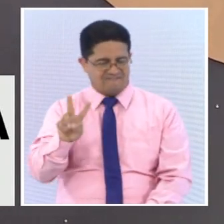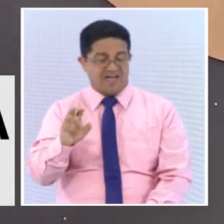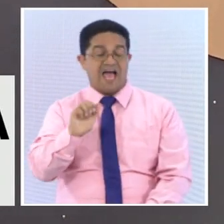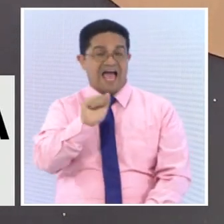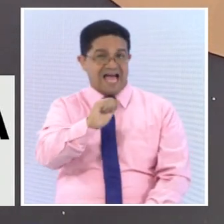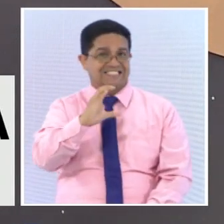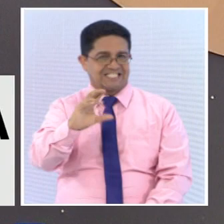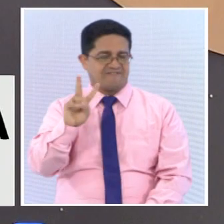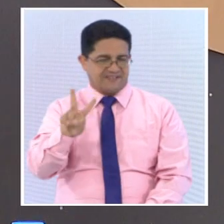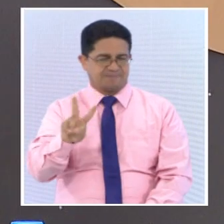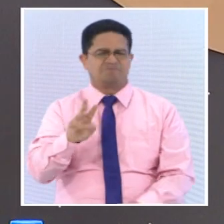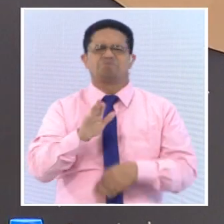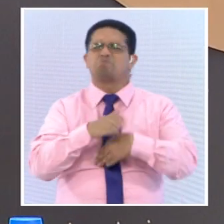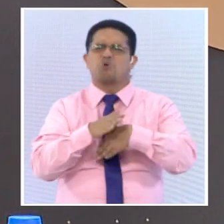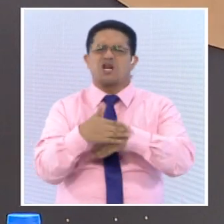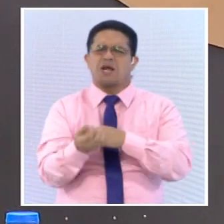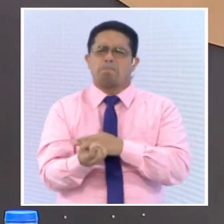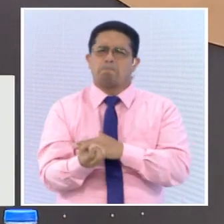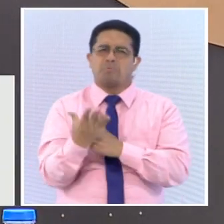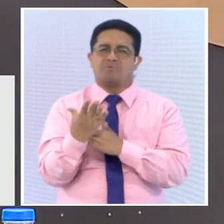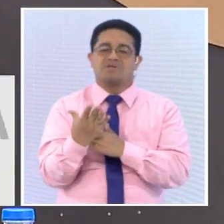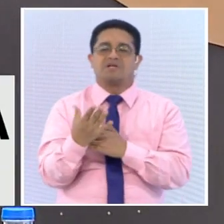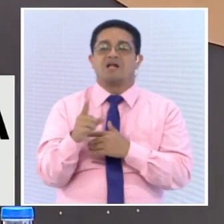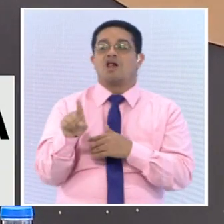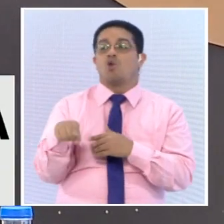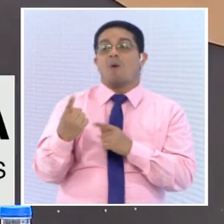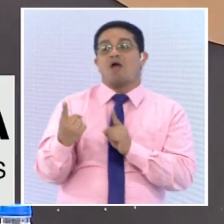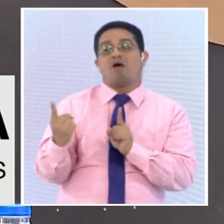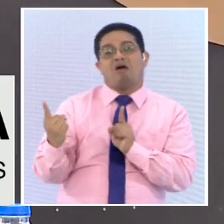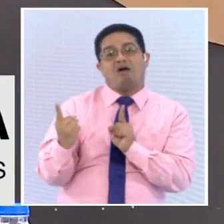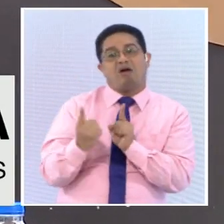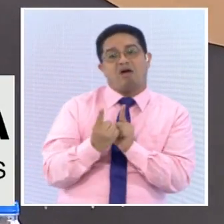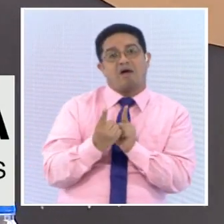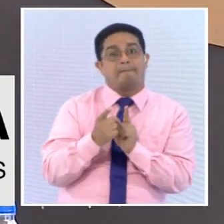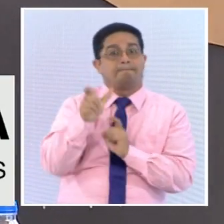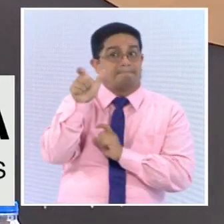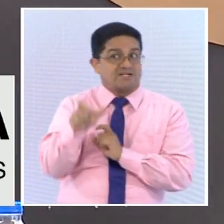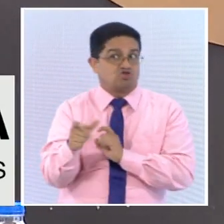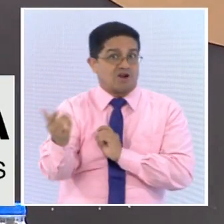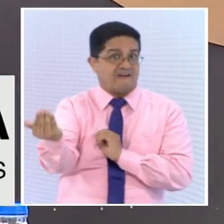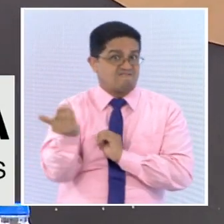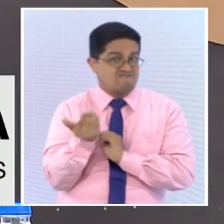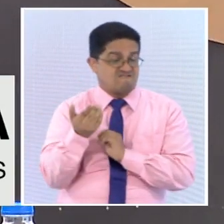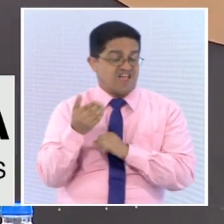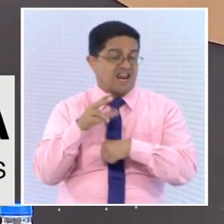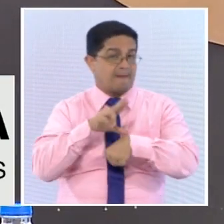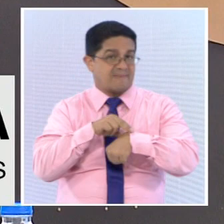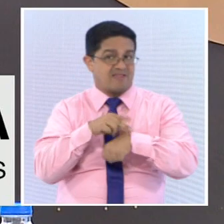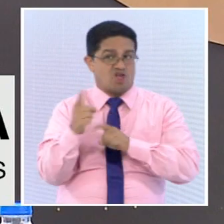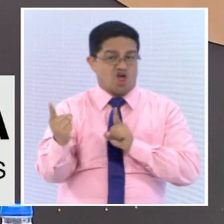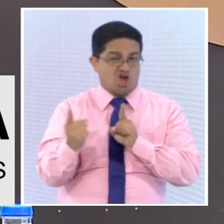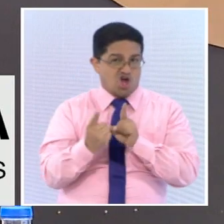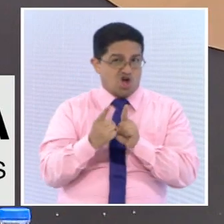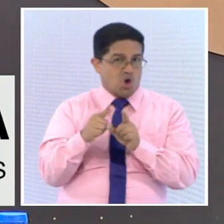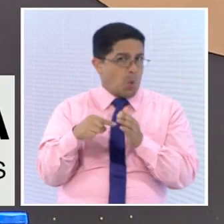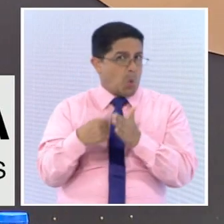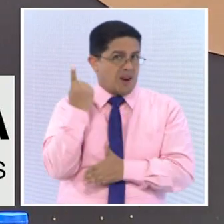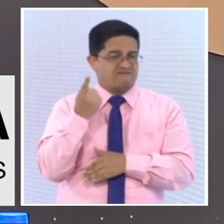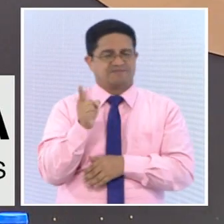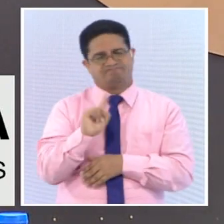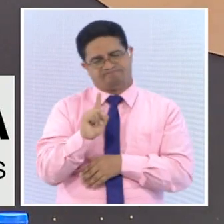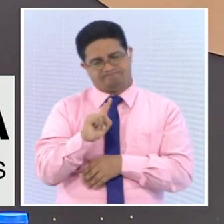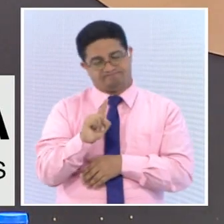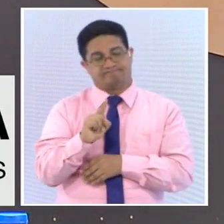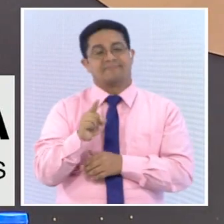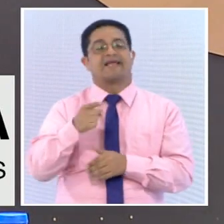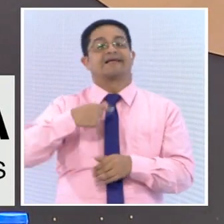que el paciente no lo podíamos dejar solo nada más verlo que aunque utilizáramos la nueva tecnología, sino el seguimiento. Y para eso nos aliamos